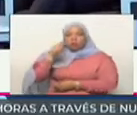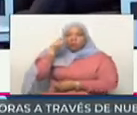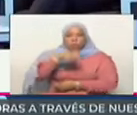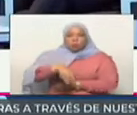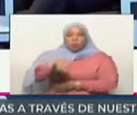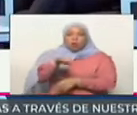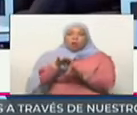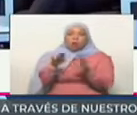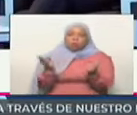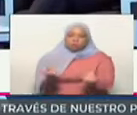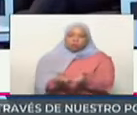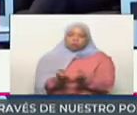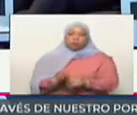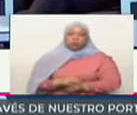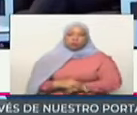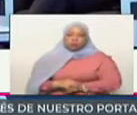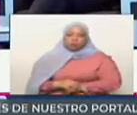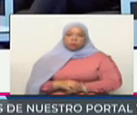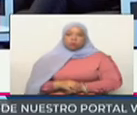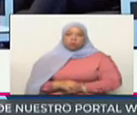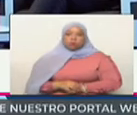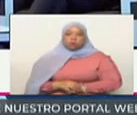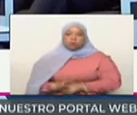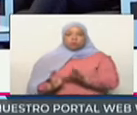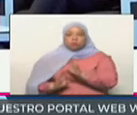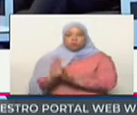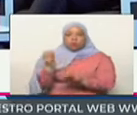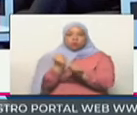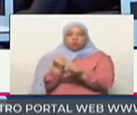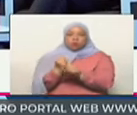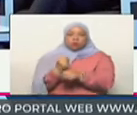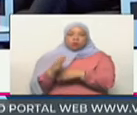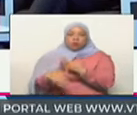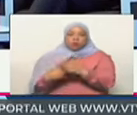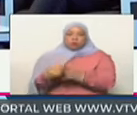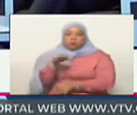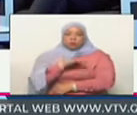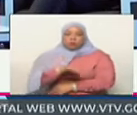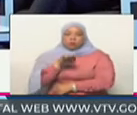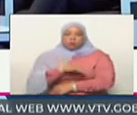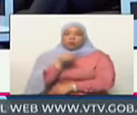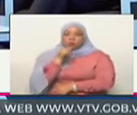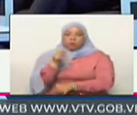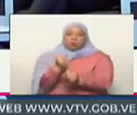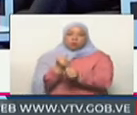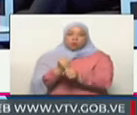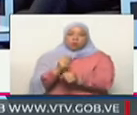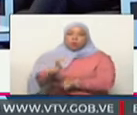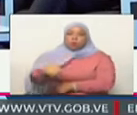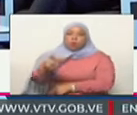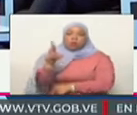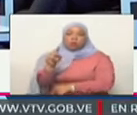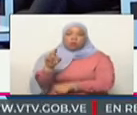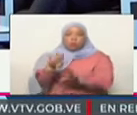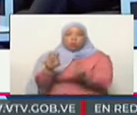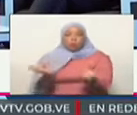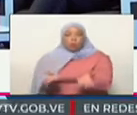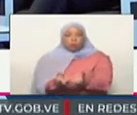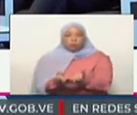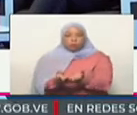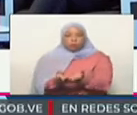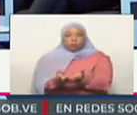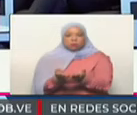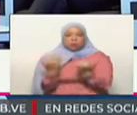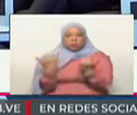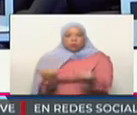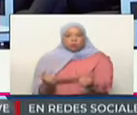mundo multipolar. Correcto. De superar la unipolaridad. Porque después de la Segunda Guerra Mundial se